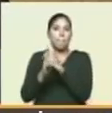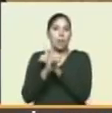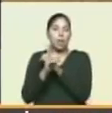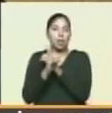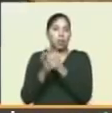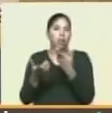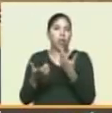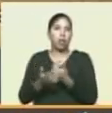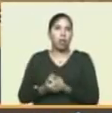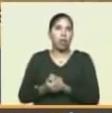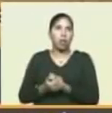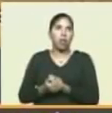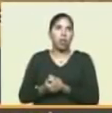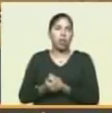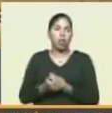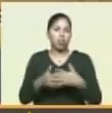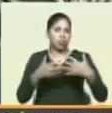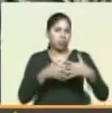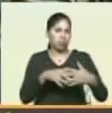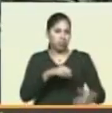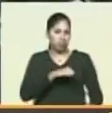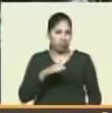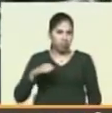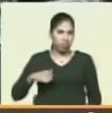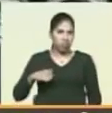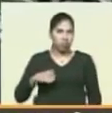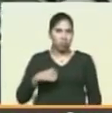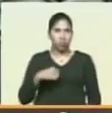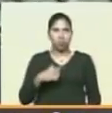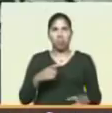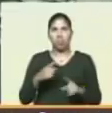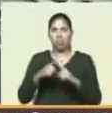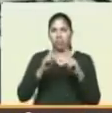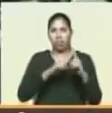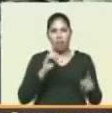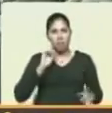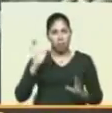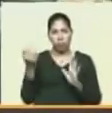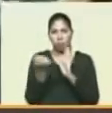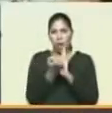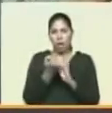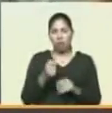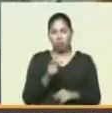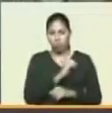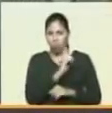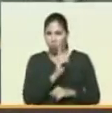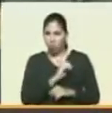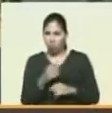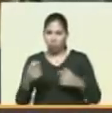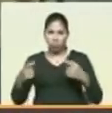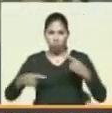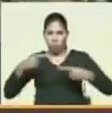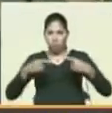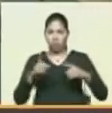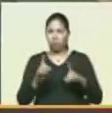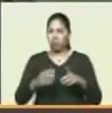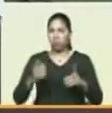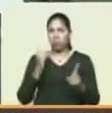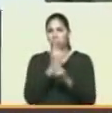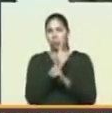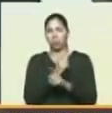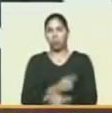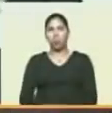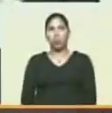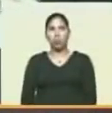atadas con Nestlé, con PepsiCo, con Coca-Cola, con Polar, con El Tunal, con Plum Rose, que tienen mucho